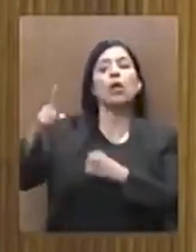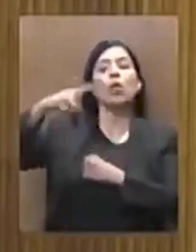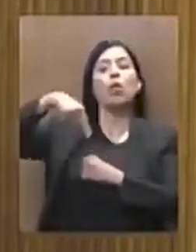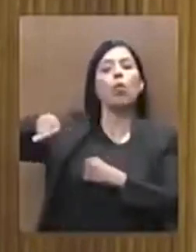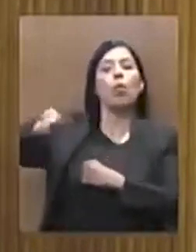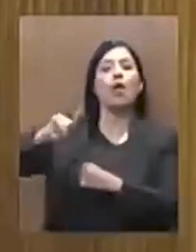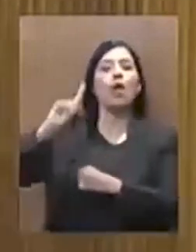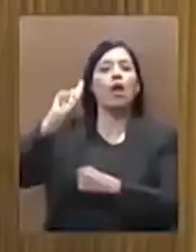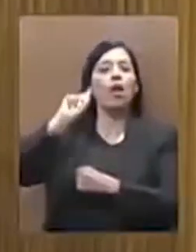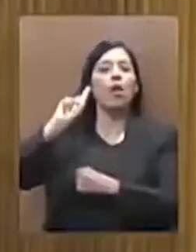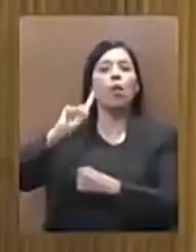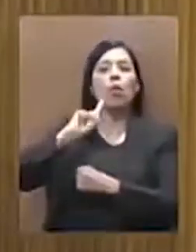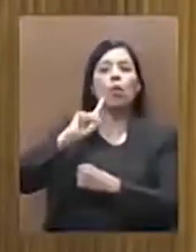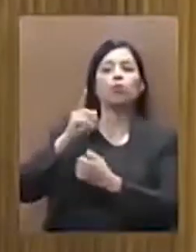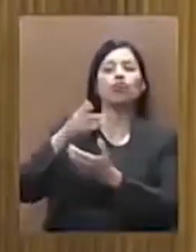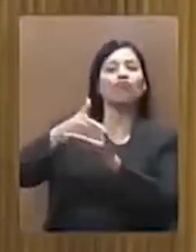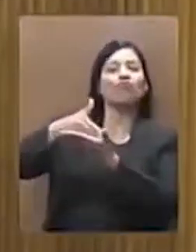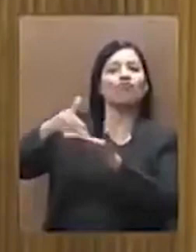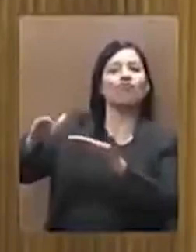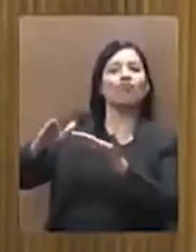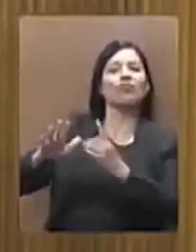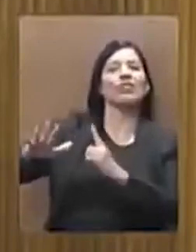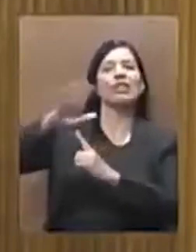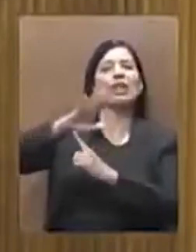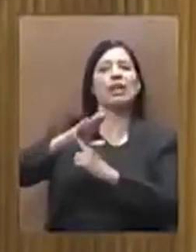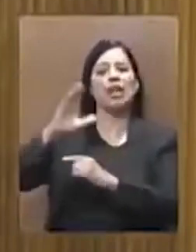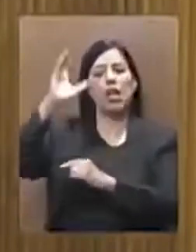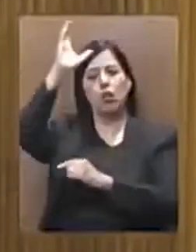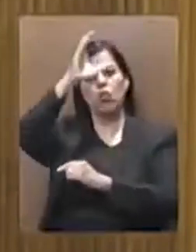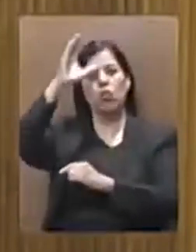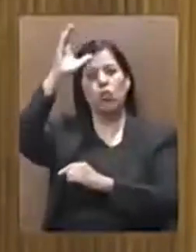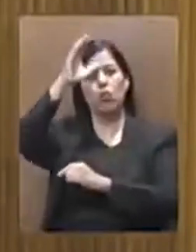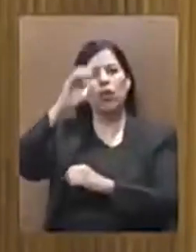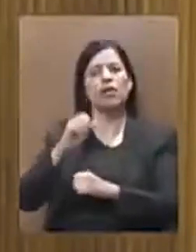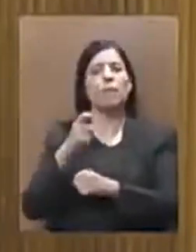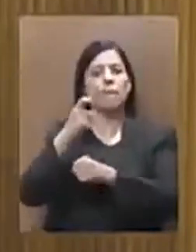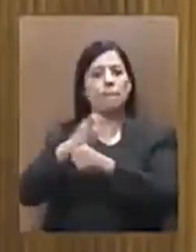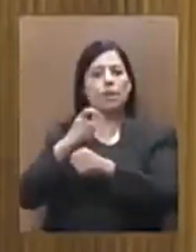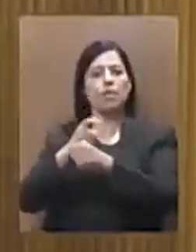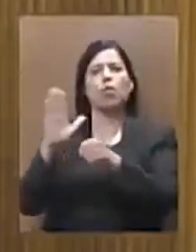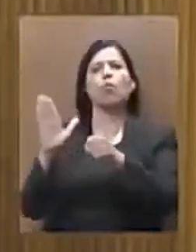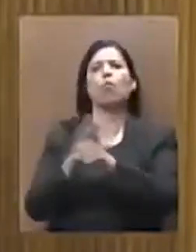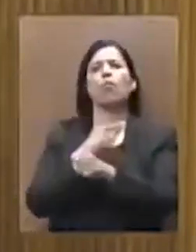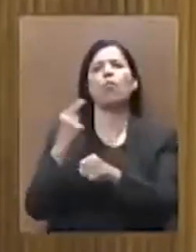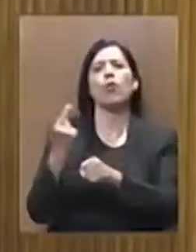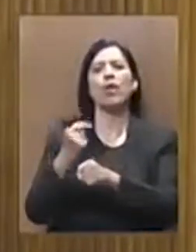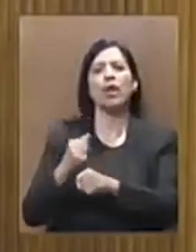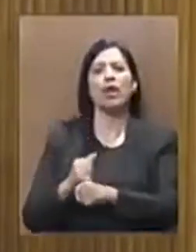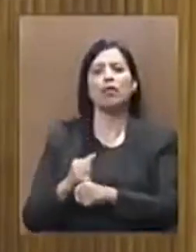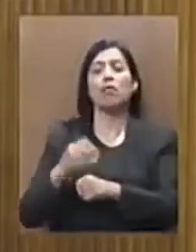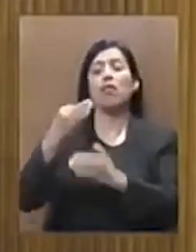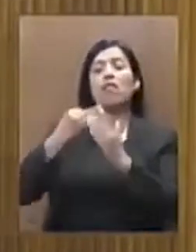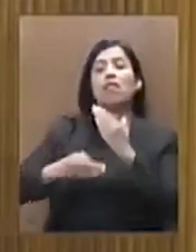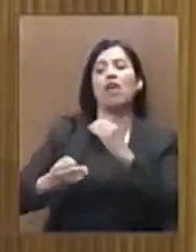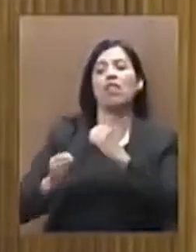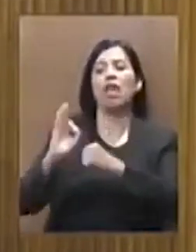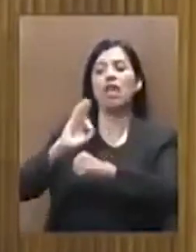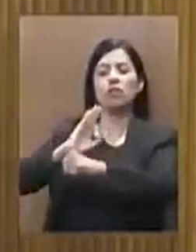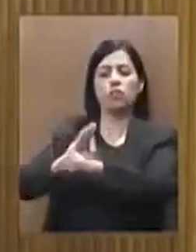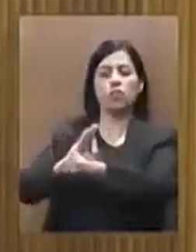social que se da en los eventos culturales en los eventos culturales primero que nada por condiciones de seguridad